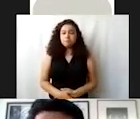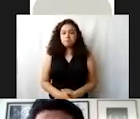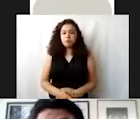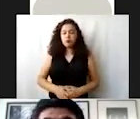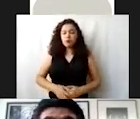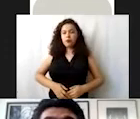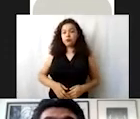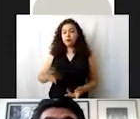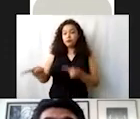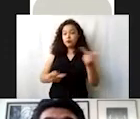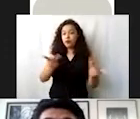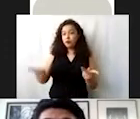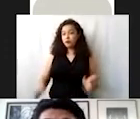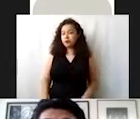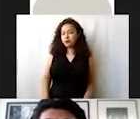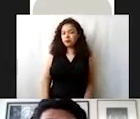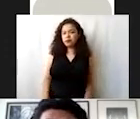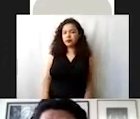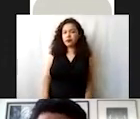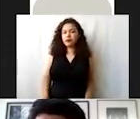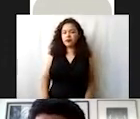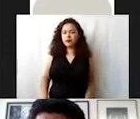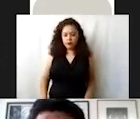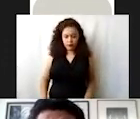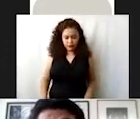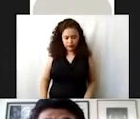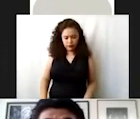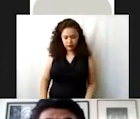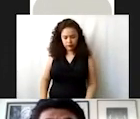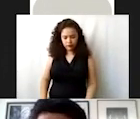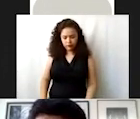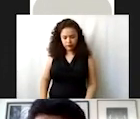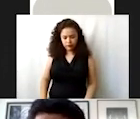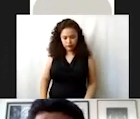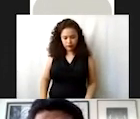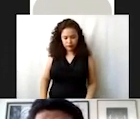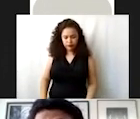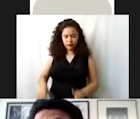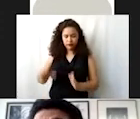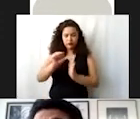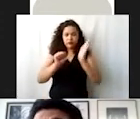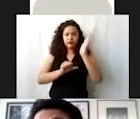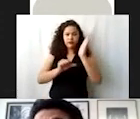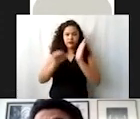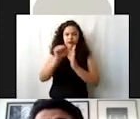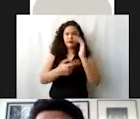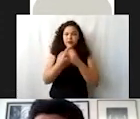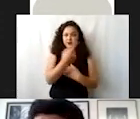¿Alguna pregunta? Como que este artículo 110 da frío, ¿no?